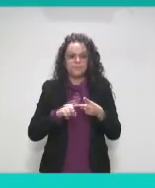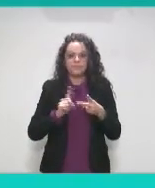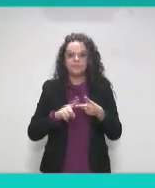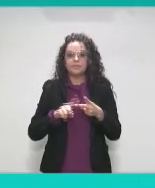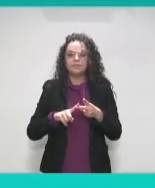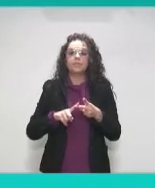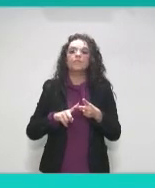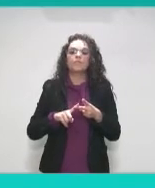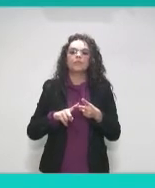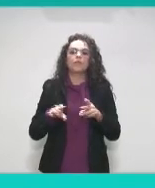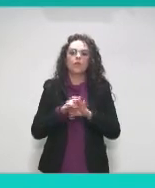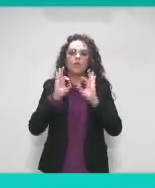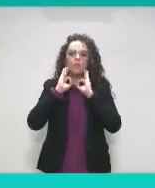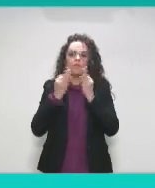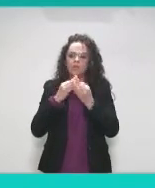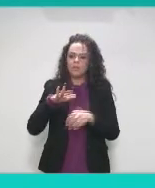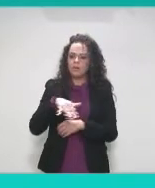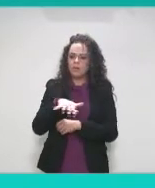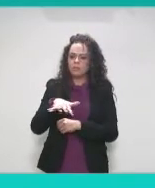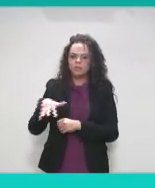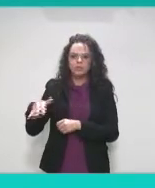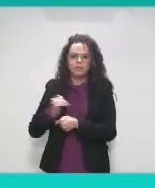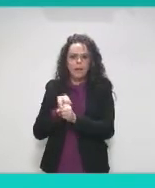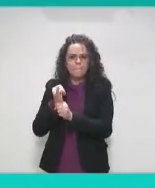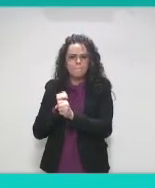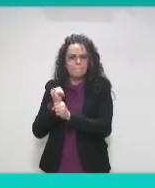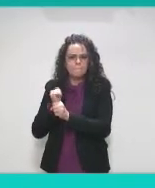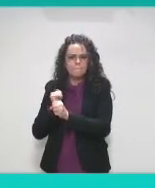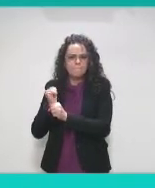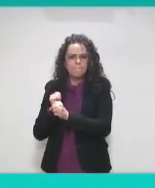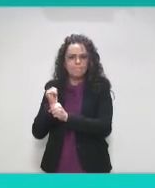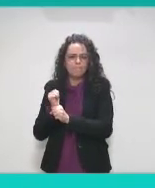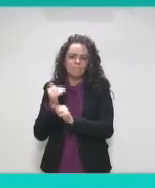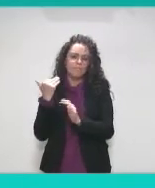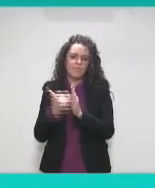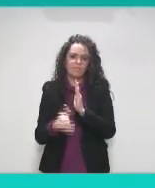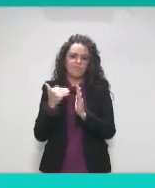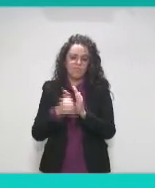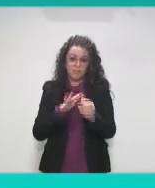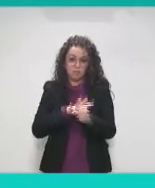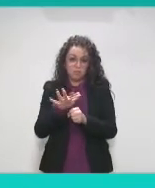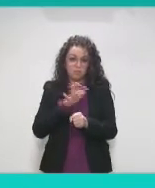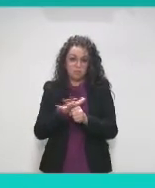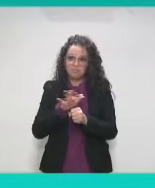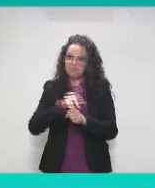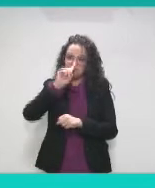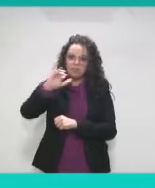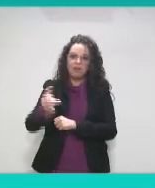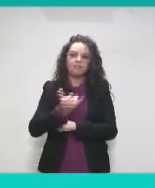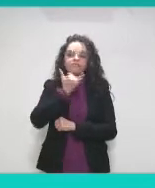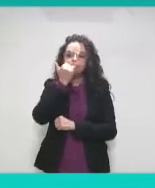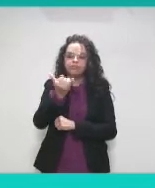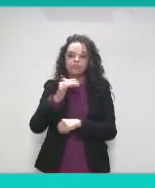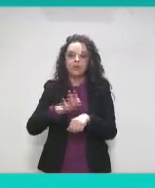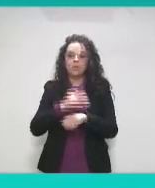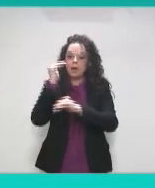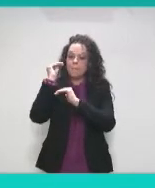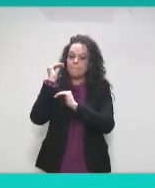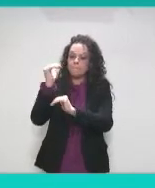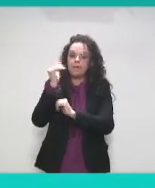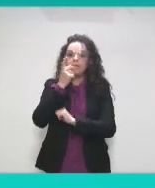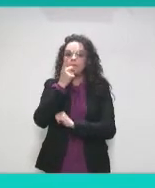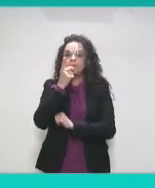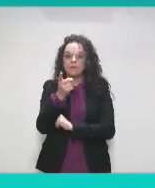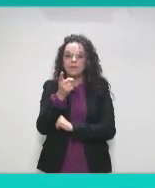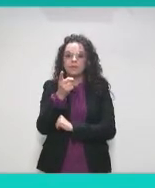utilizado fue carente de todas exhaustividad y se realizó con un criterio erróneo pues se limitó a señalar